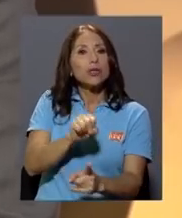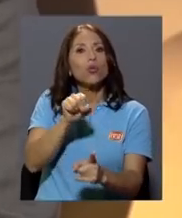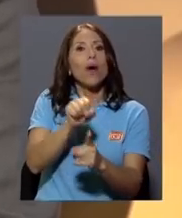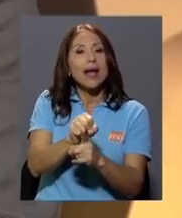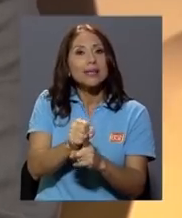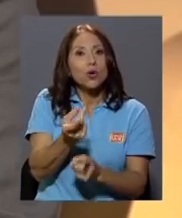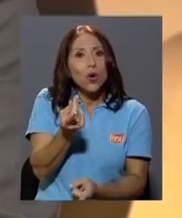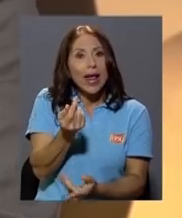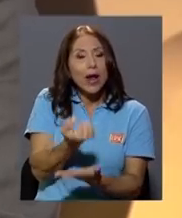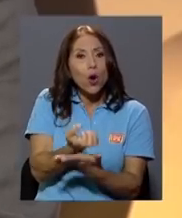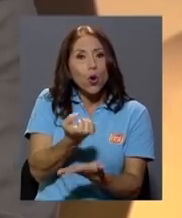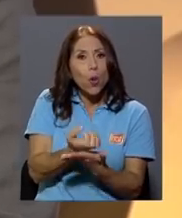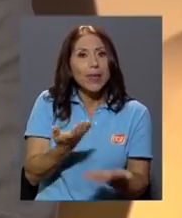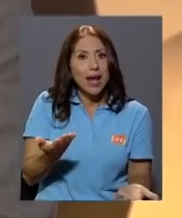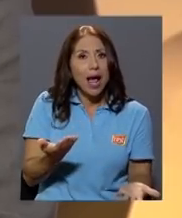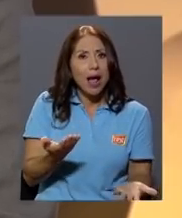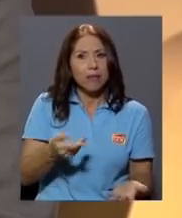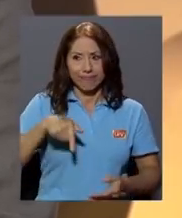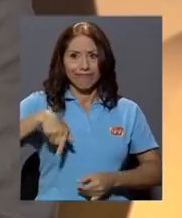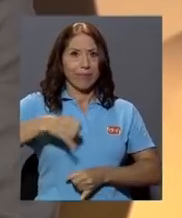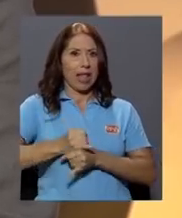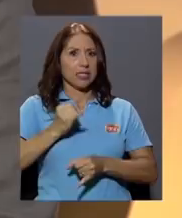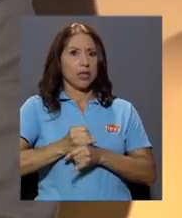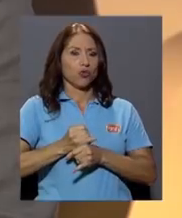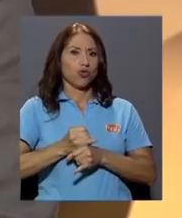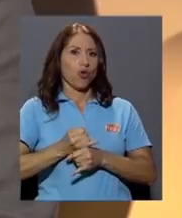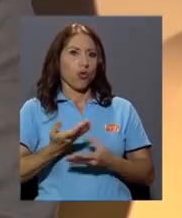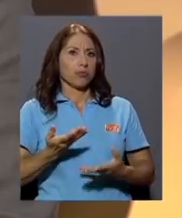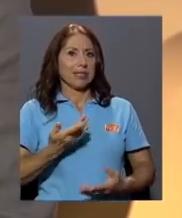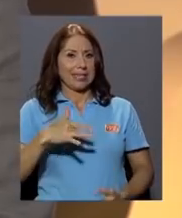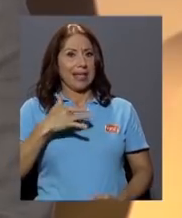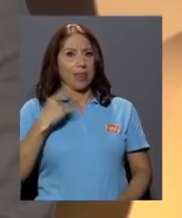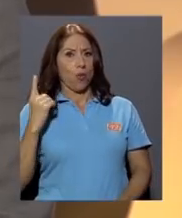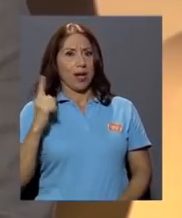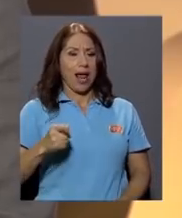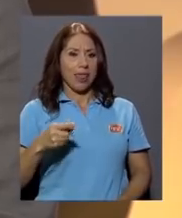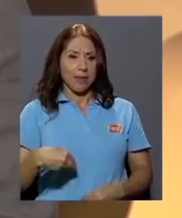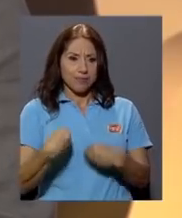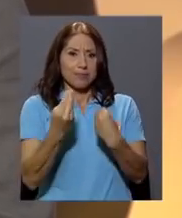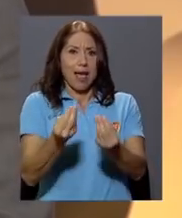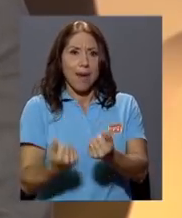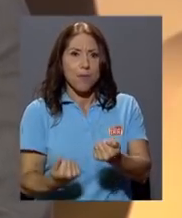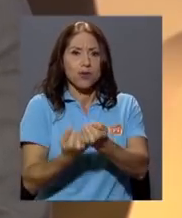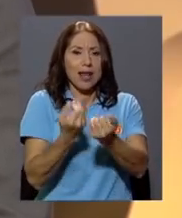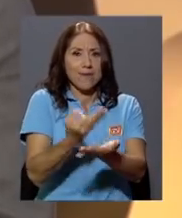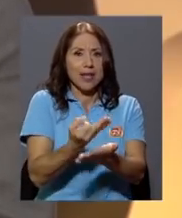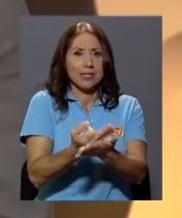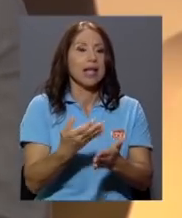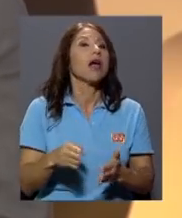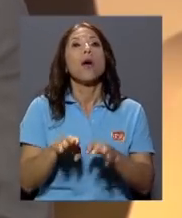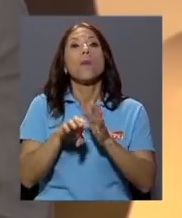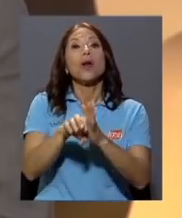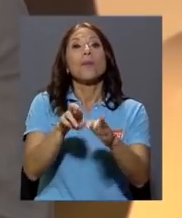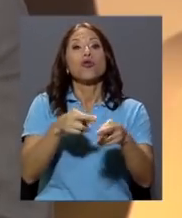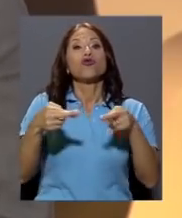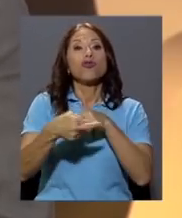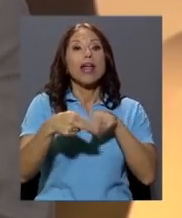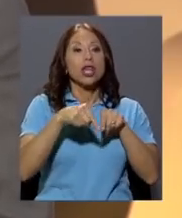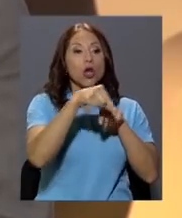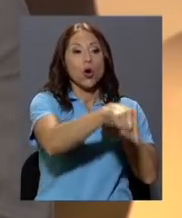institución les financie sus estudios, de lo contrario no podrían realizarlos. En el caso de las sedes regionales la situación